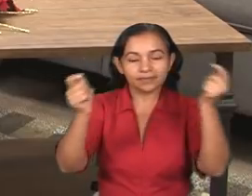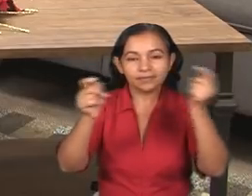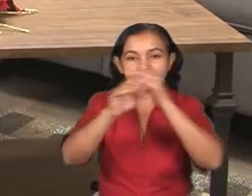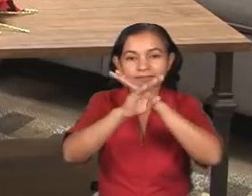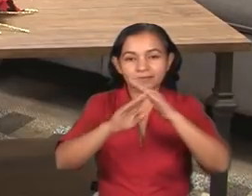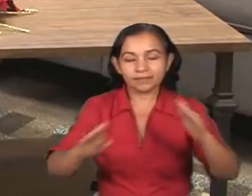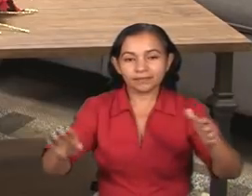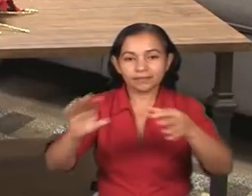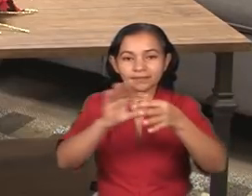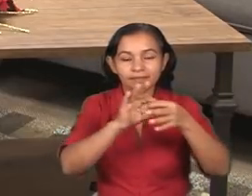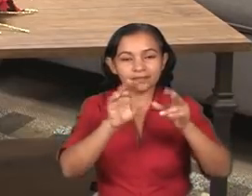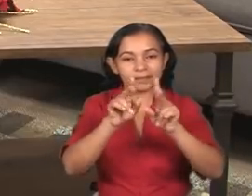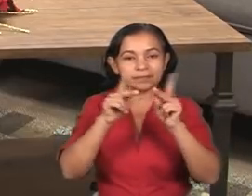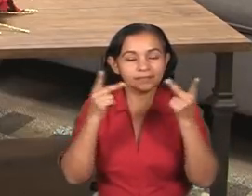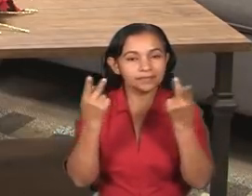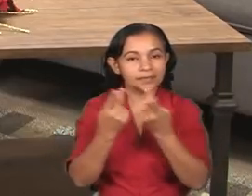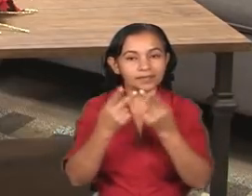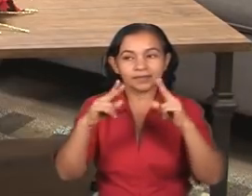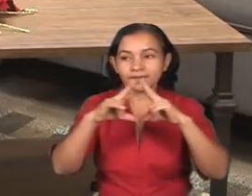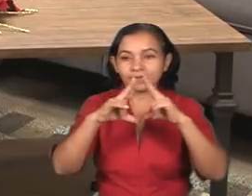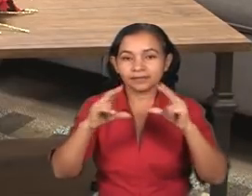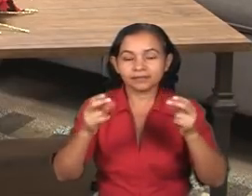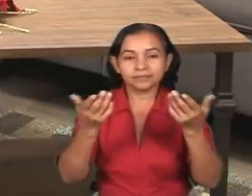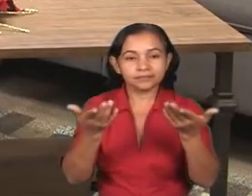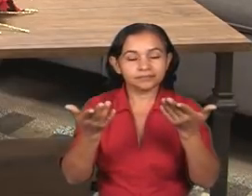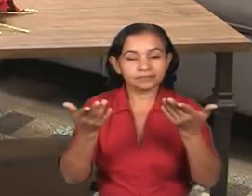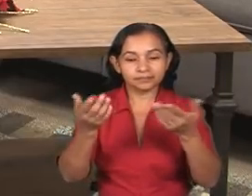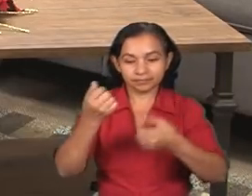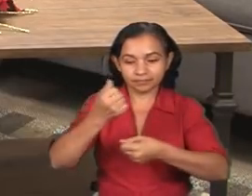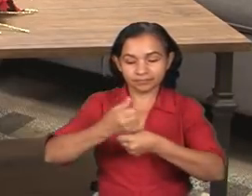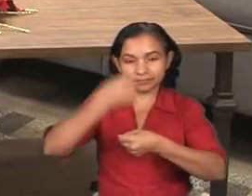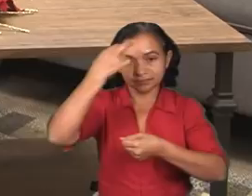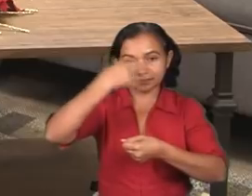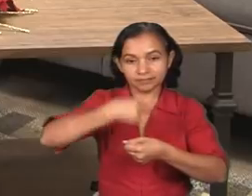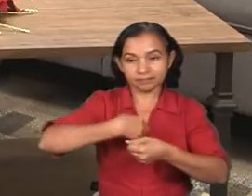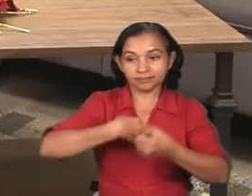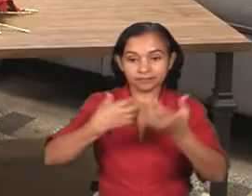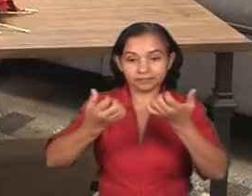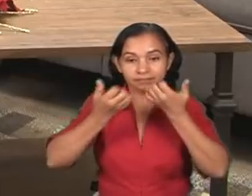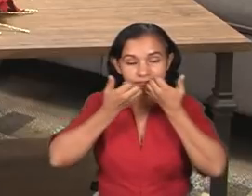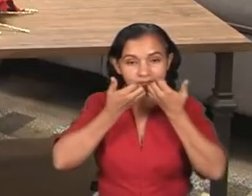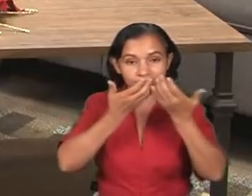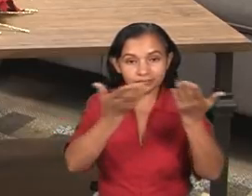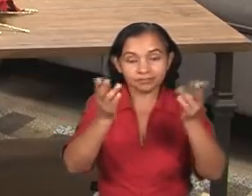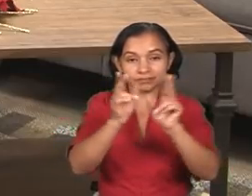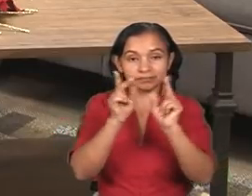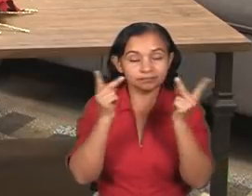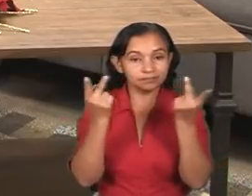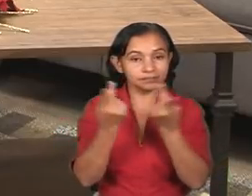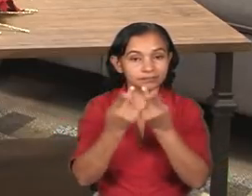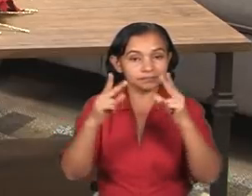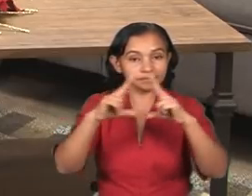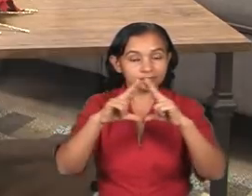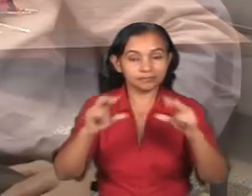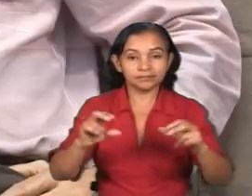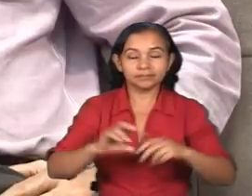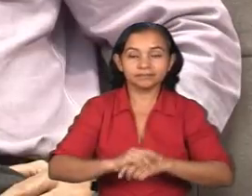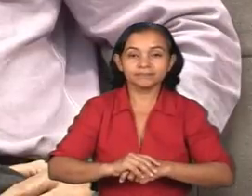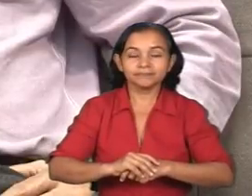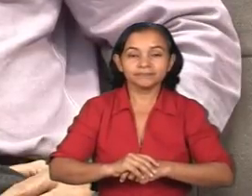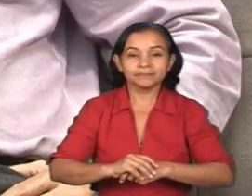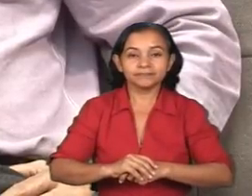y de reencuentro para la población nicaragüense. Usted como funcionario público, ¿algún mensaje le quisiera enviar en un minuto al pueblo nicaragüense? Sí, nada más